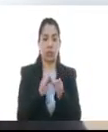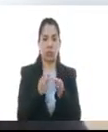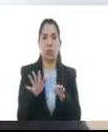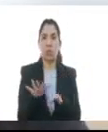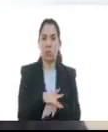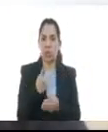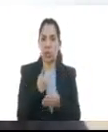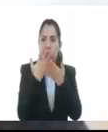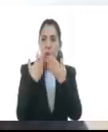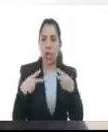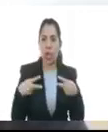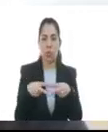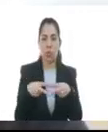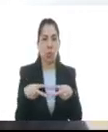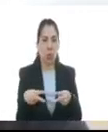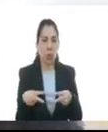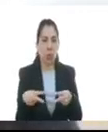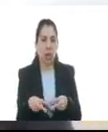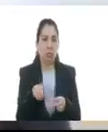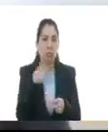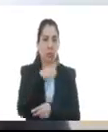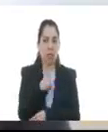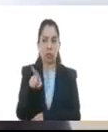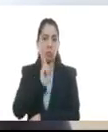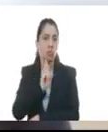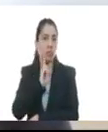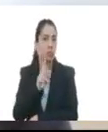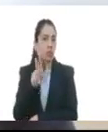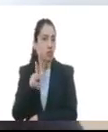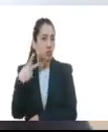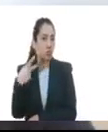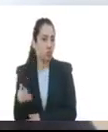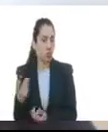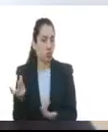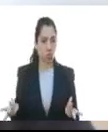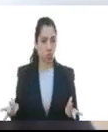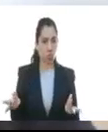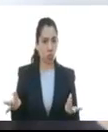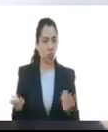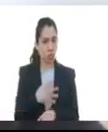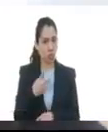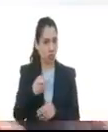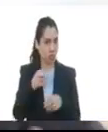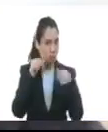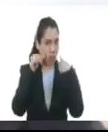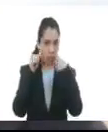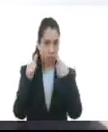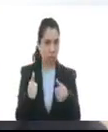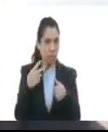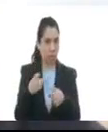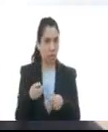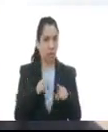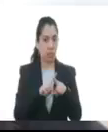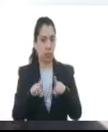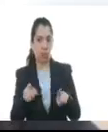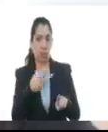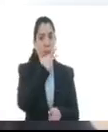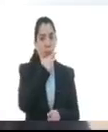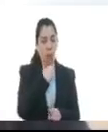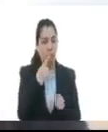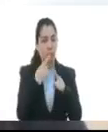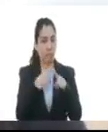existen recursos asignados para atender algo que hace la diferencia entre hombres y mujeres,